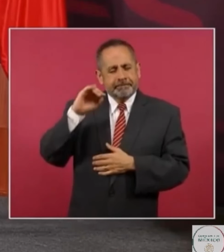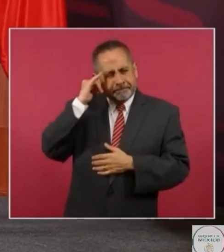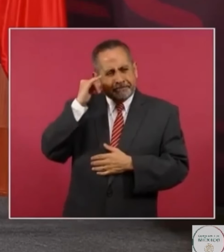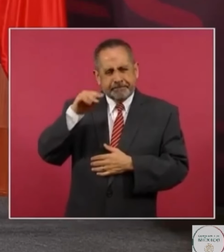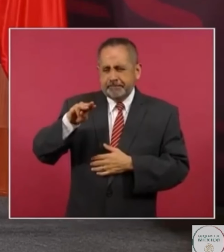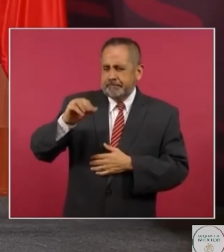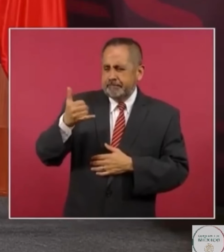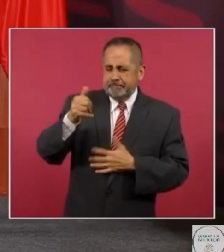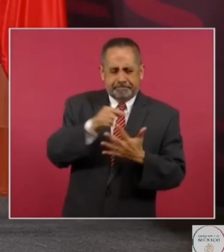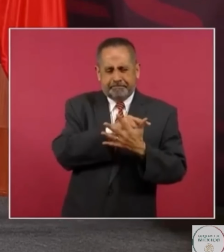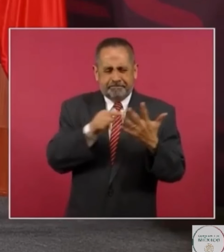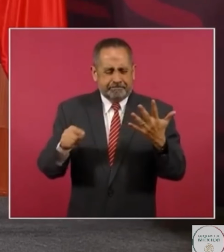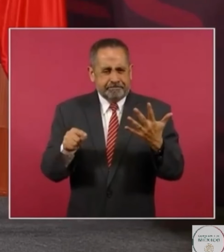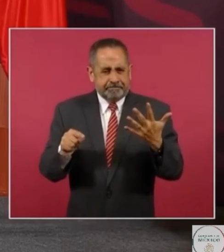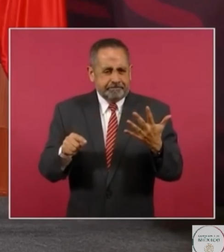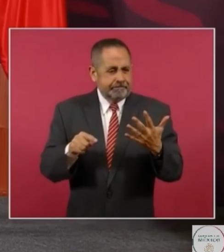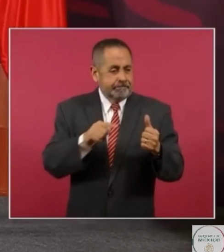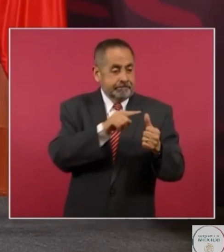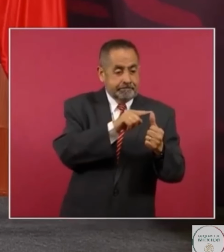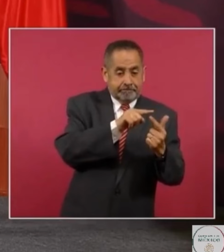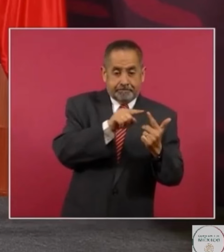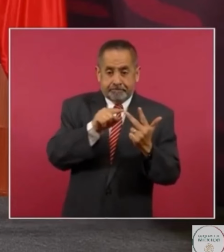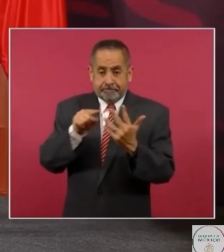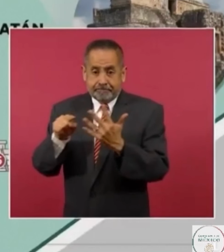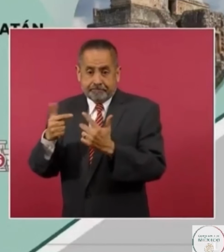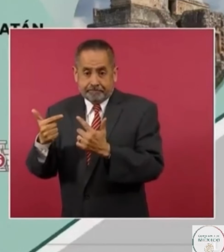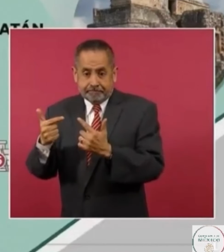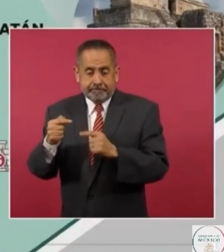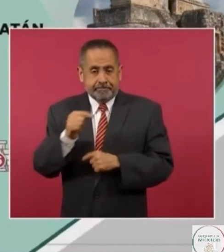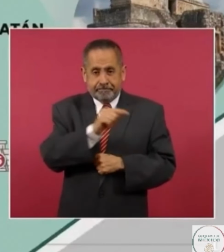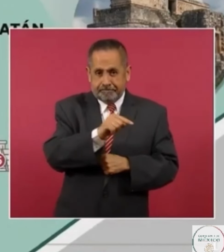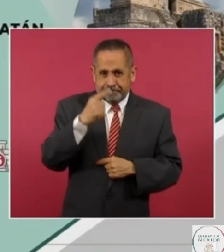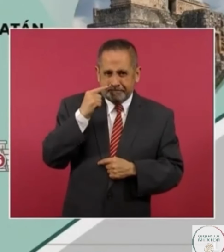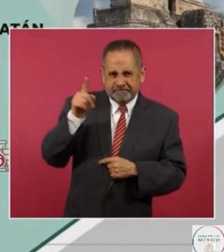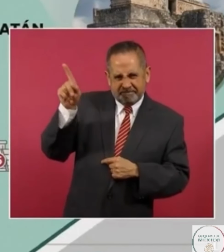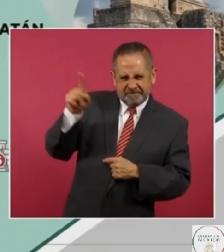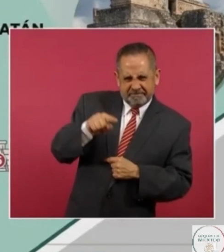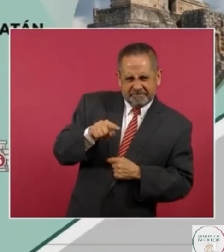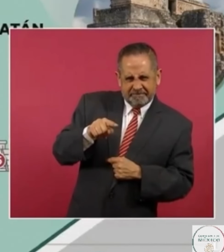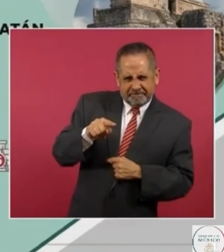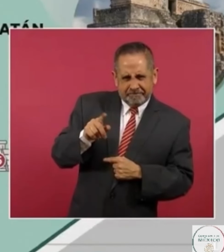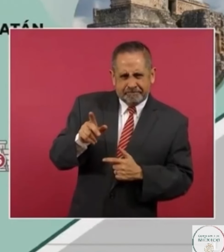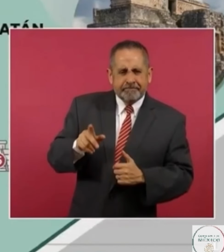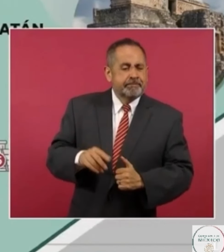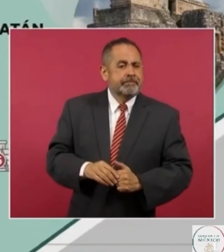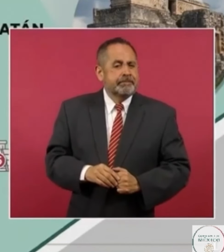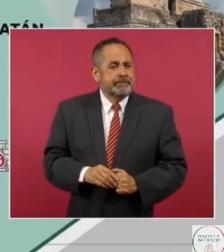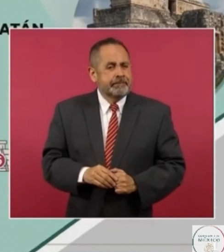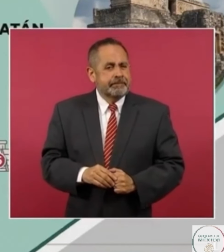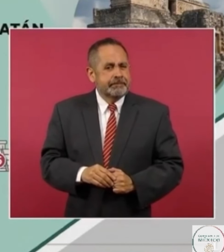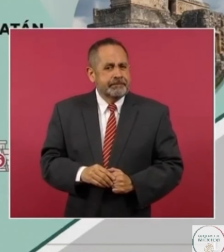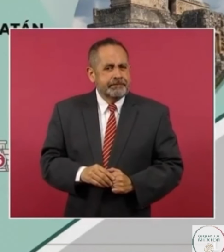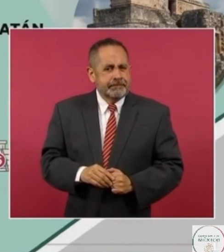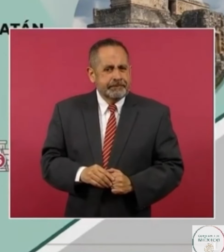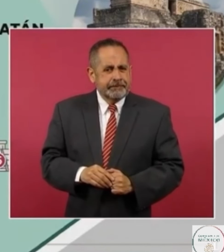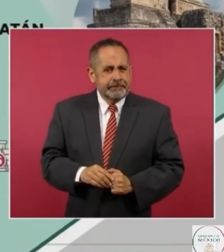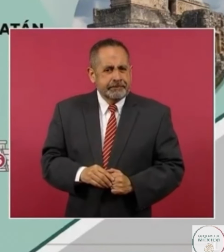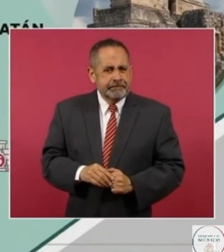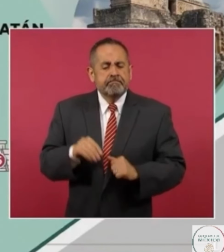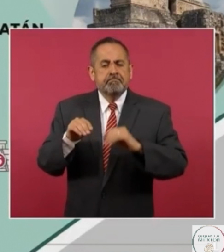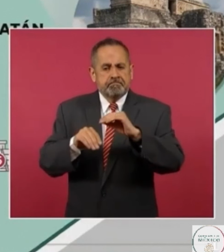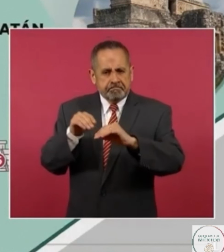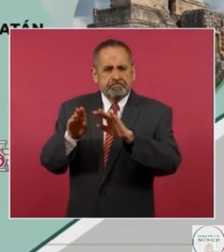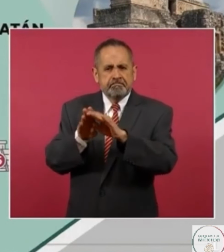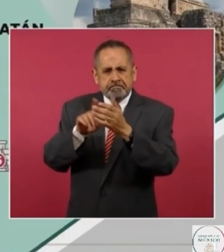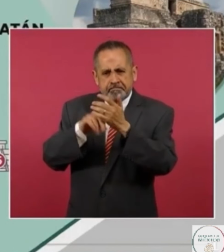Sayil y Labná. Es una ruta de gran importancia para la comprensión del desenvolvimiento de las